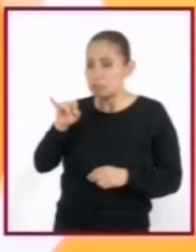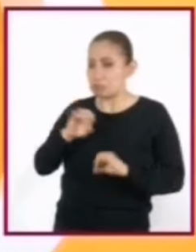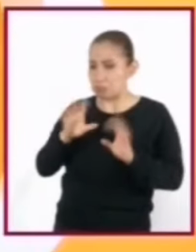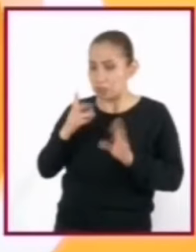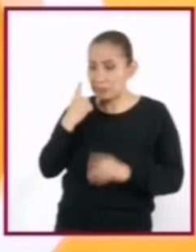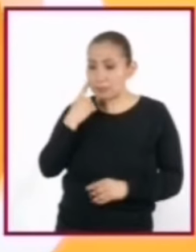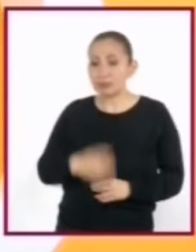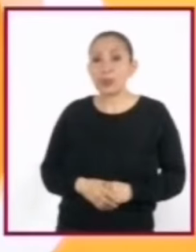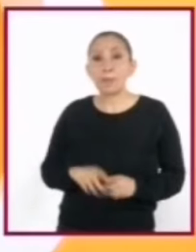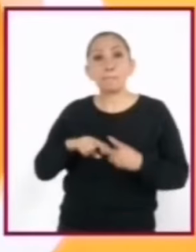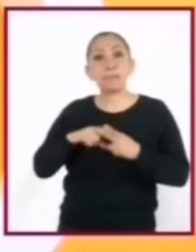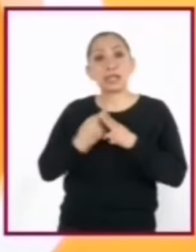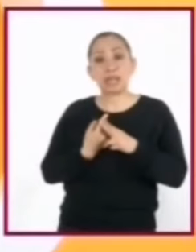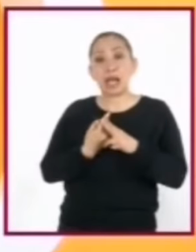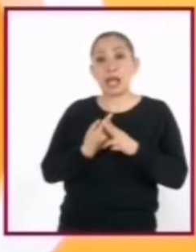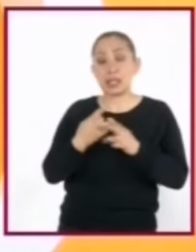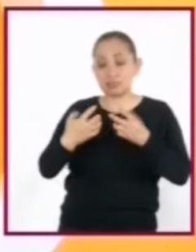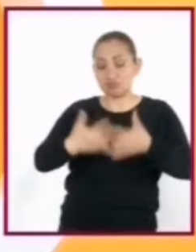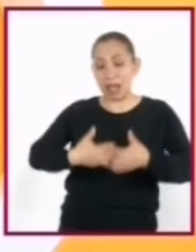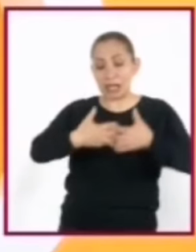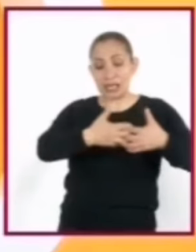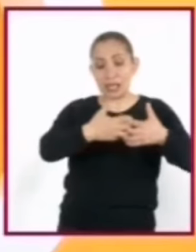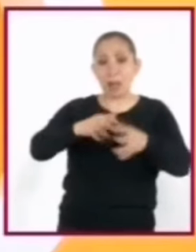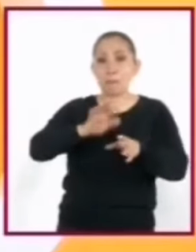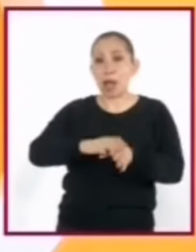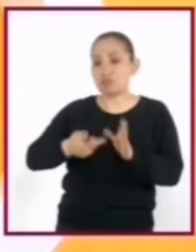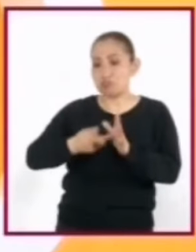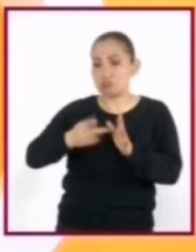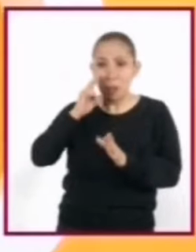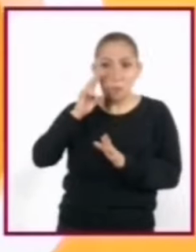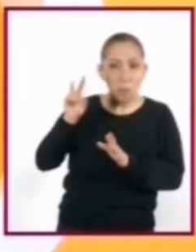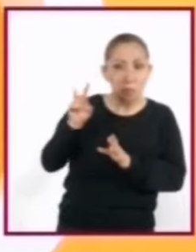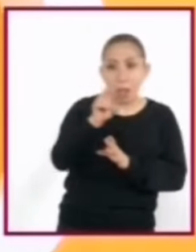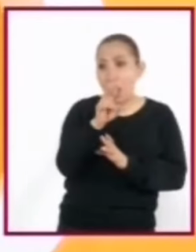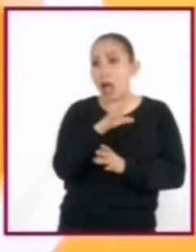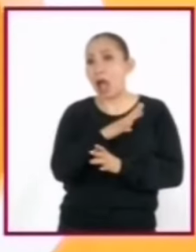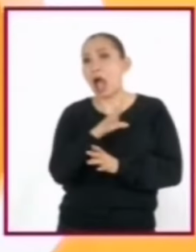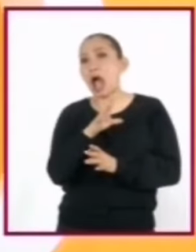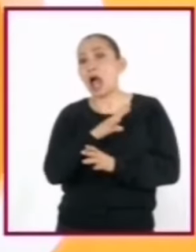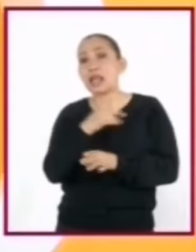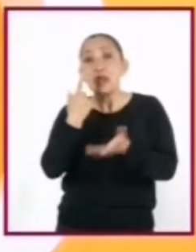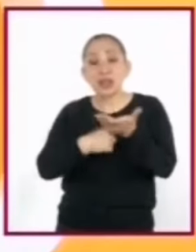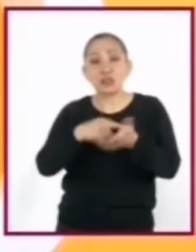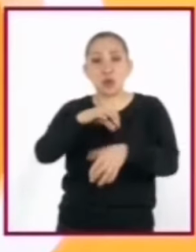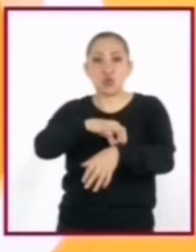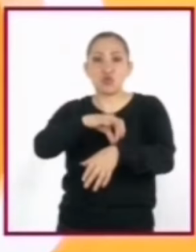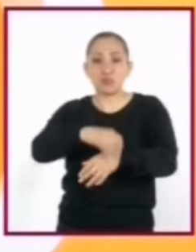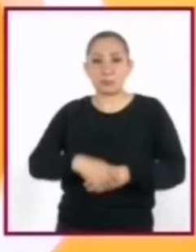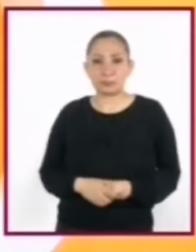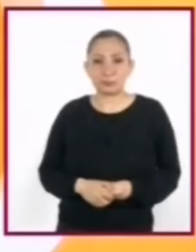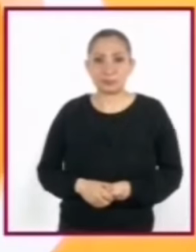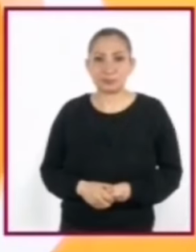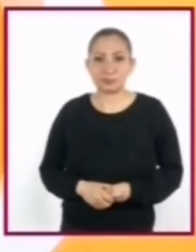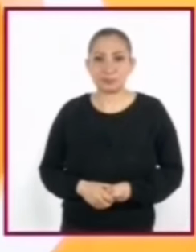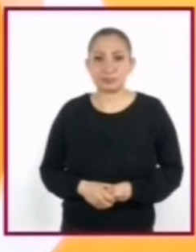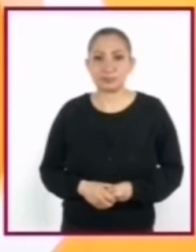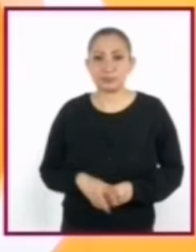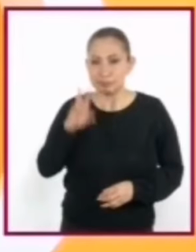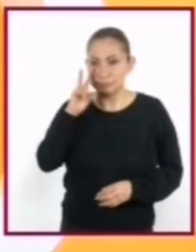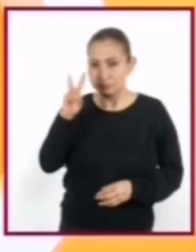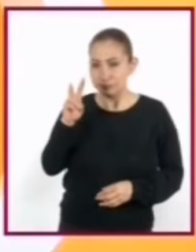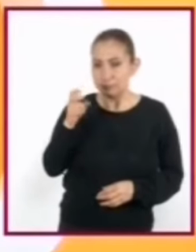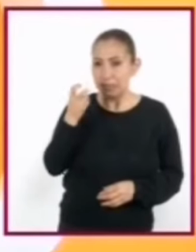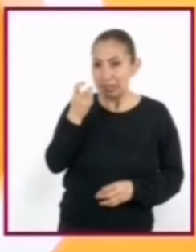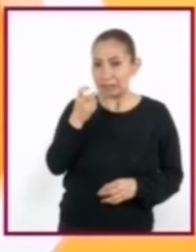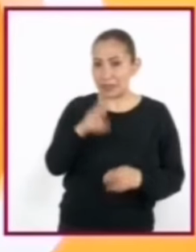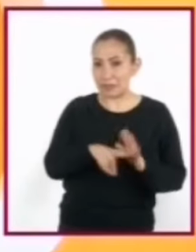Nadia. Empecemos por los instrumentos más comunes que encontramos en un consultorio médico.